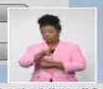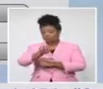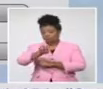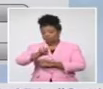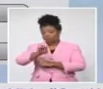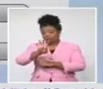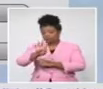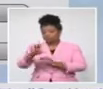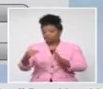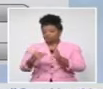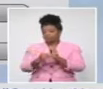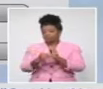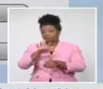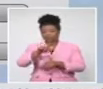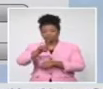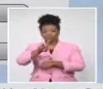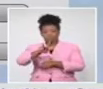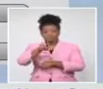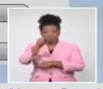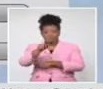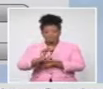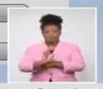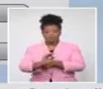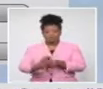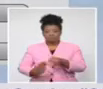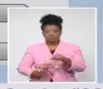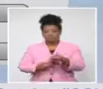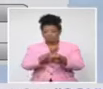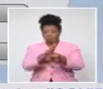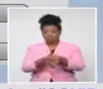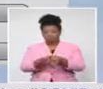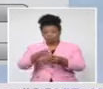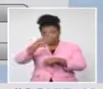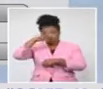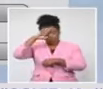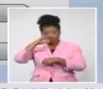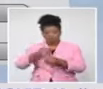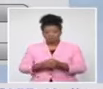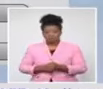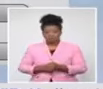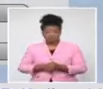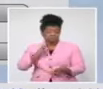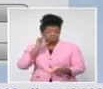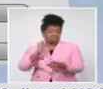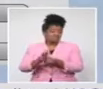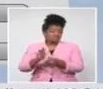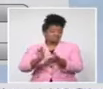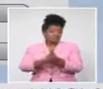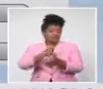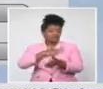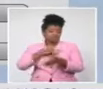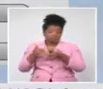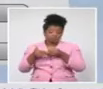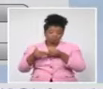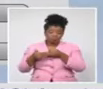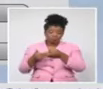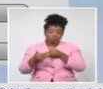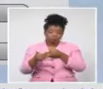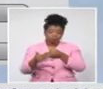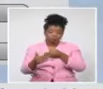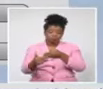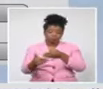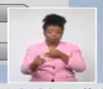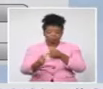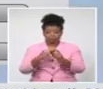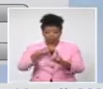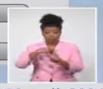104.512 personas con COVID-19 en Cuba desde marzo del 2020, dando una positividad